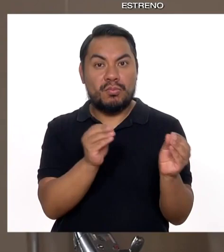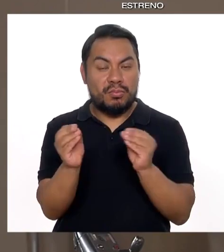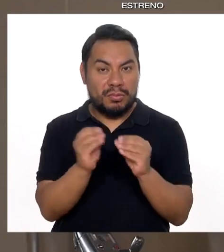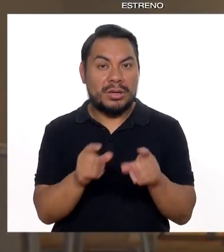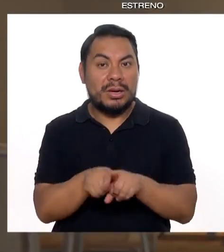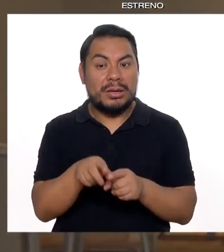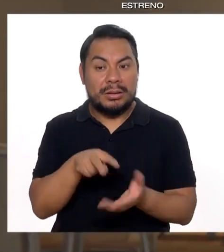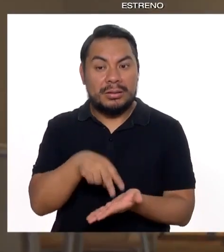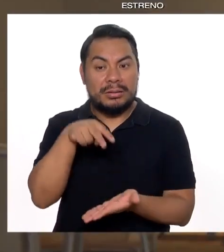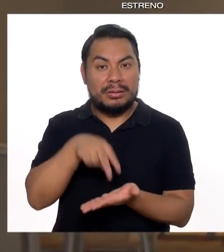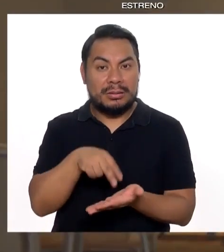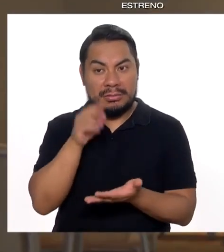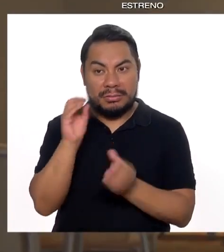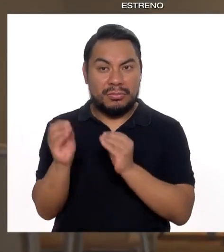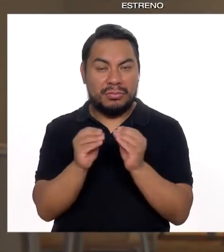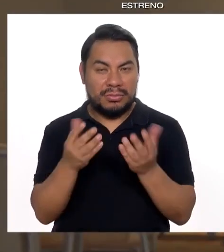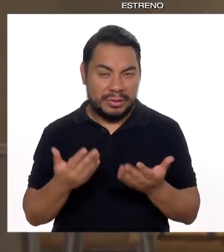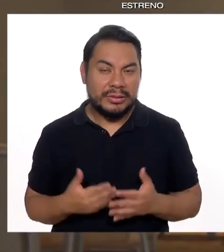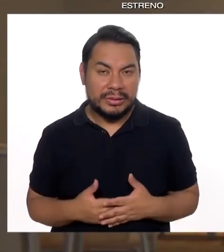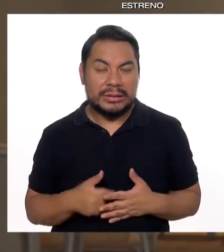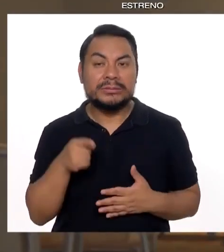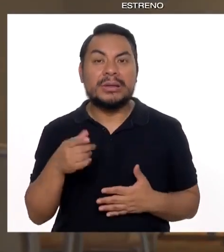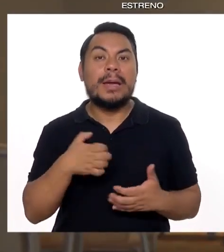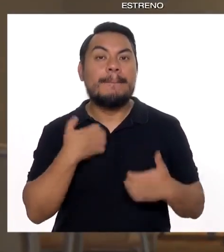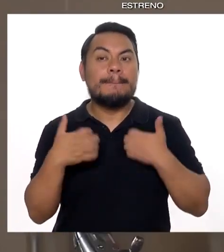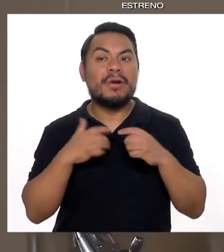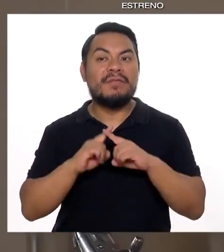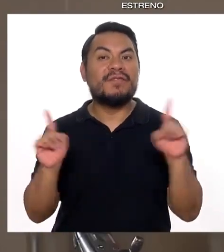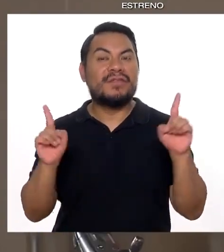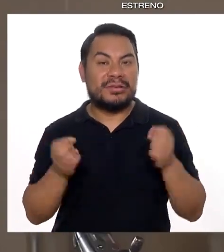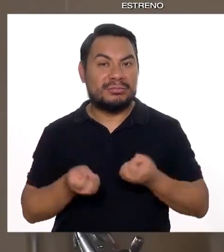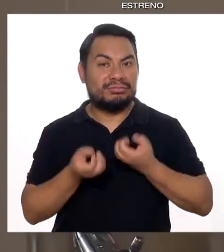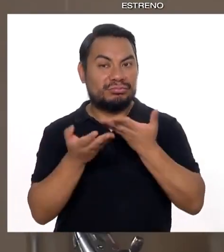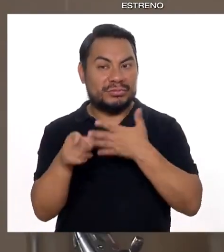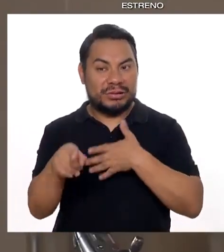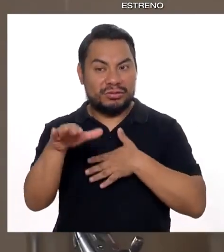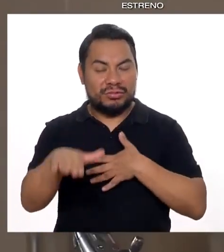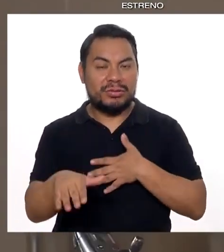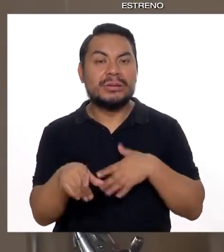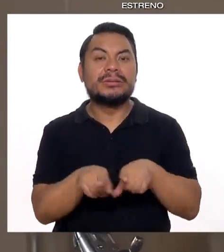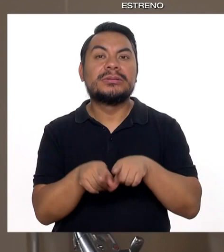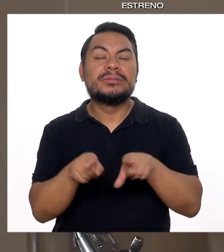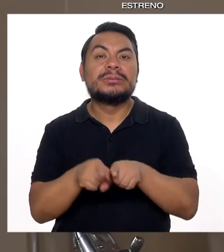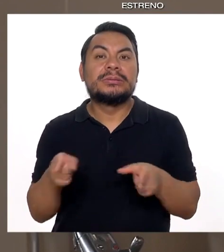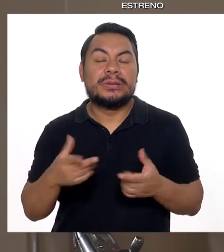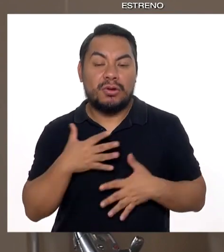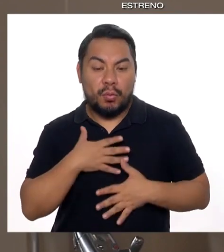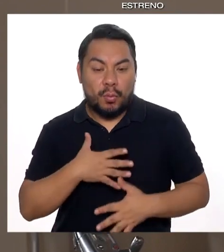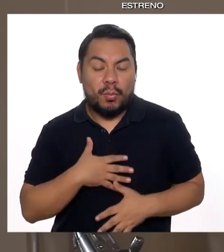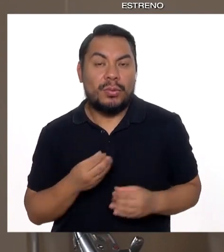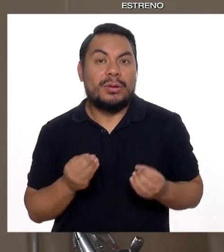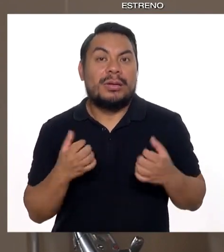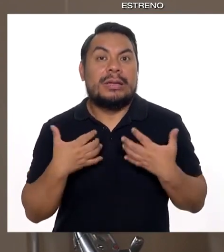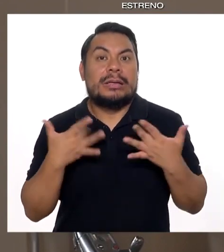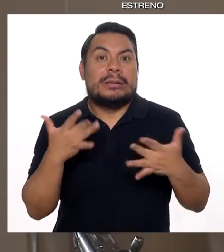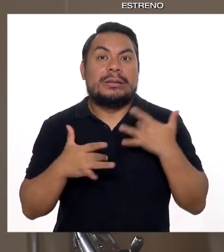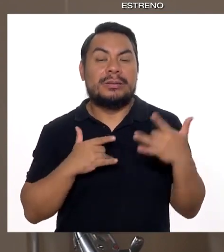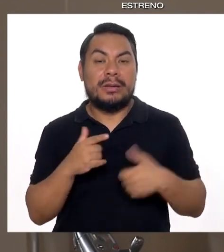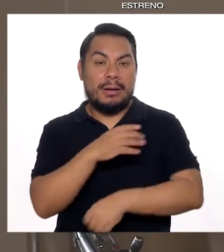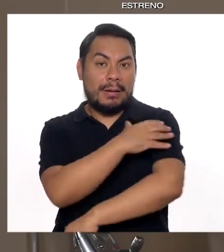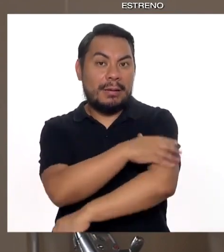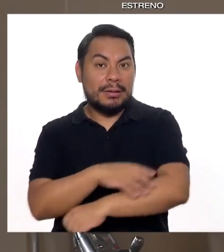o saltar de forma Hacer así, repetitiva sin está bien. control. Así Sí, es. listo. También se producen como tensiones corporales que se pueden dar